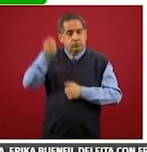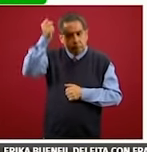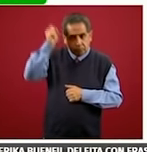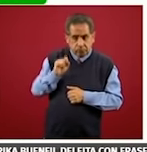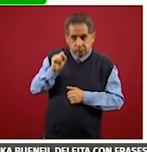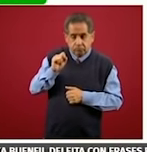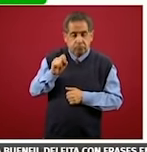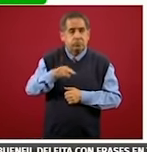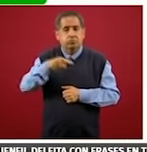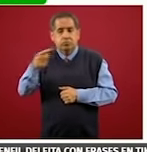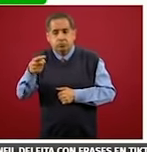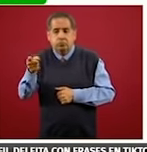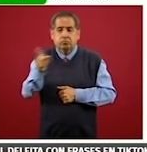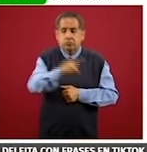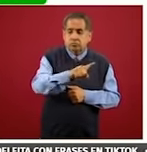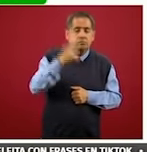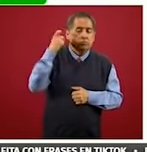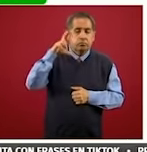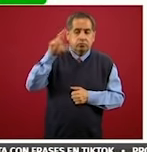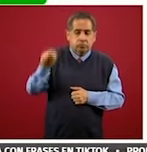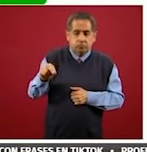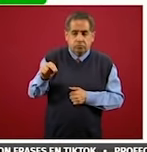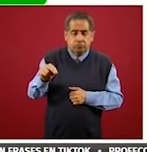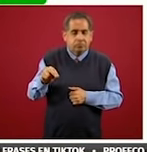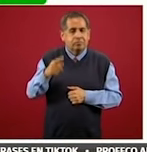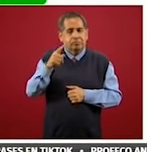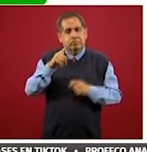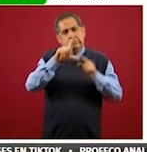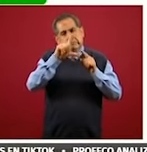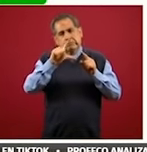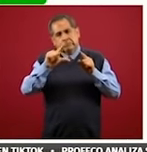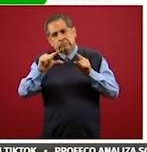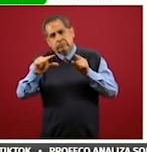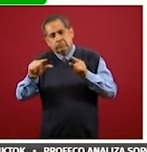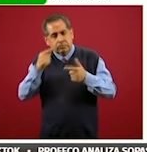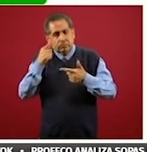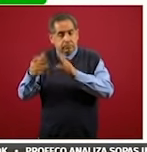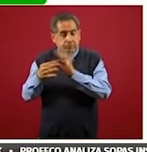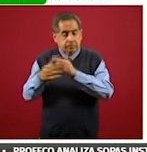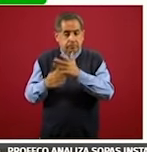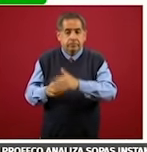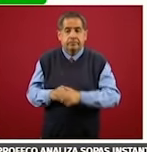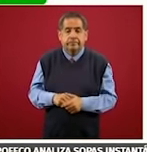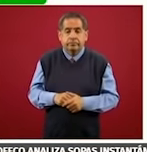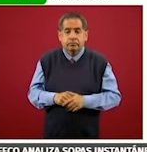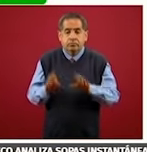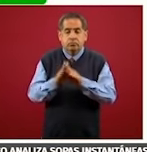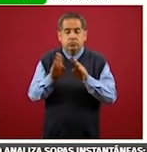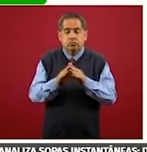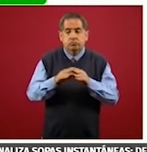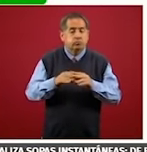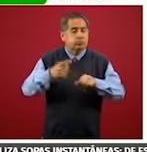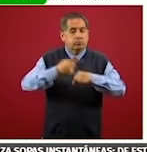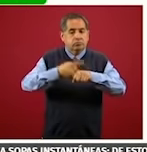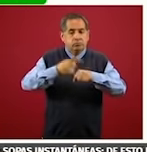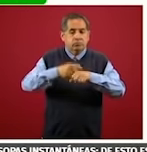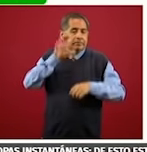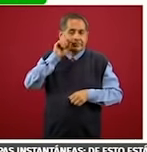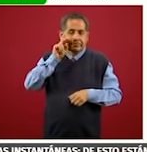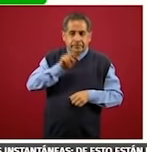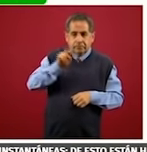su momento Quintana Roo con la fase de descenso. Lo que vemos aquí es cómo la curva epidémica, que es esta